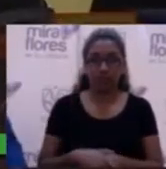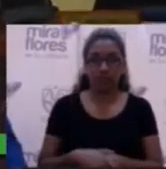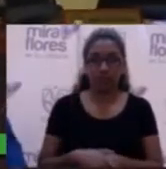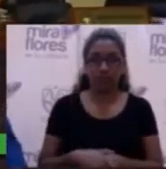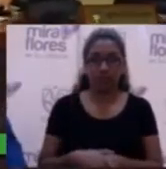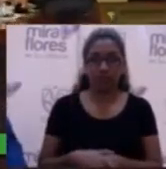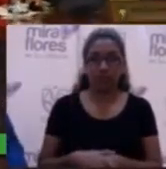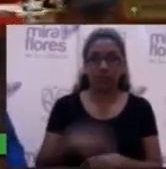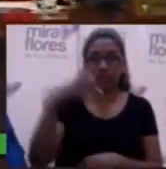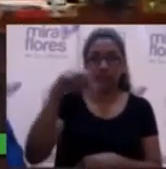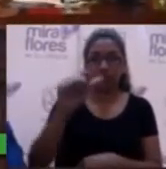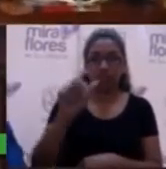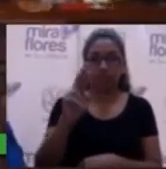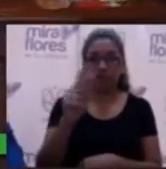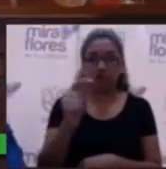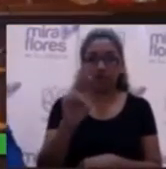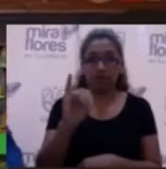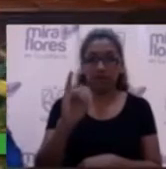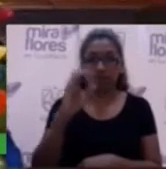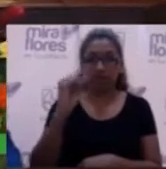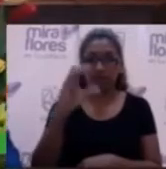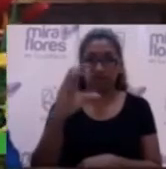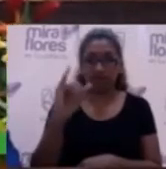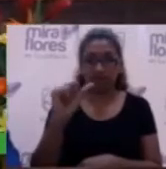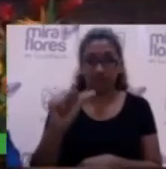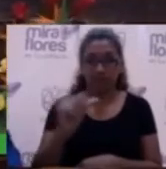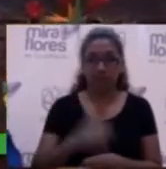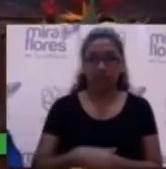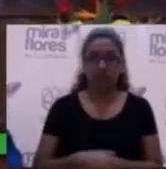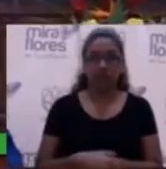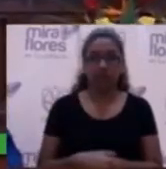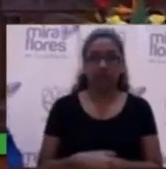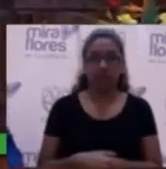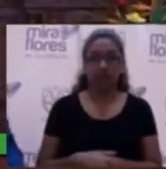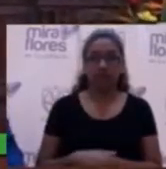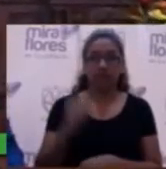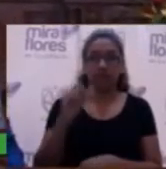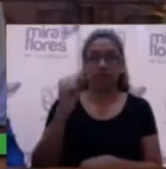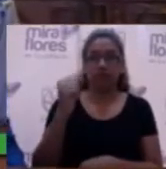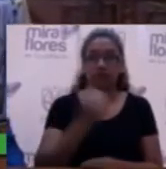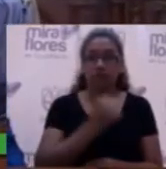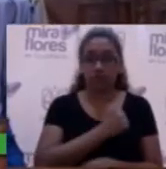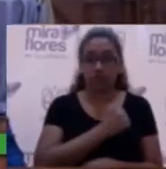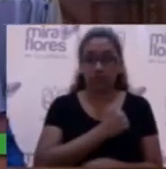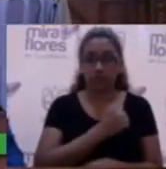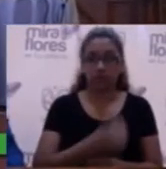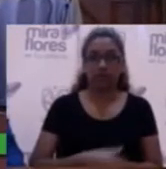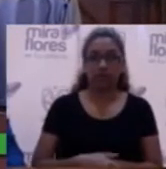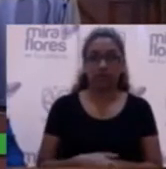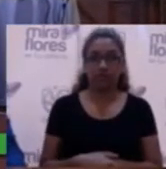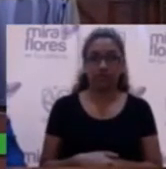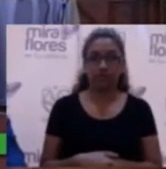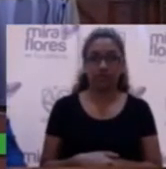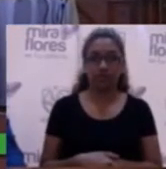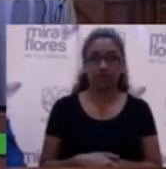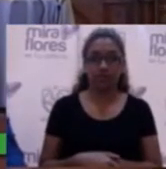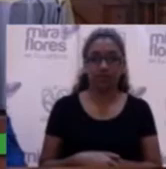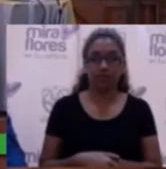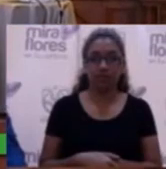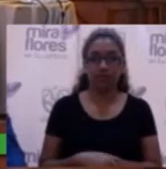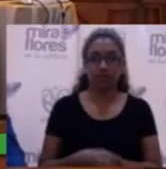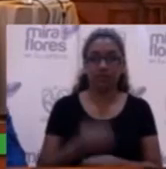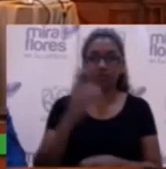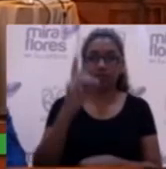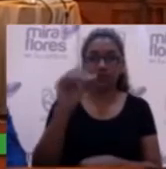del caso. Señor Israel Orlando Acuña Wong-Coquis. Presente. Señora Patricia María del Río Jiménez de